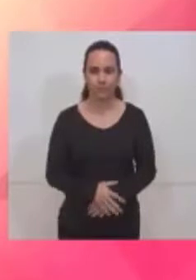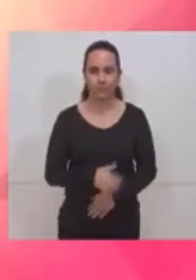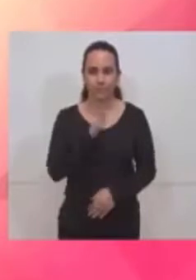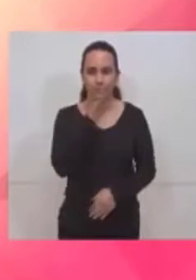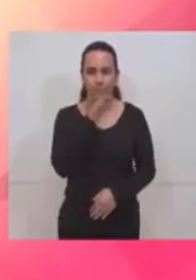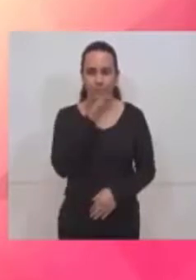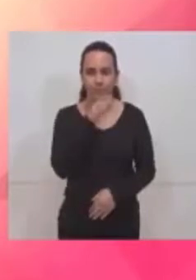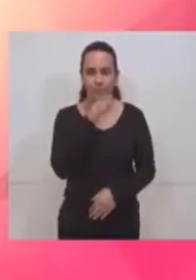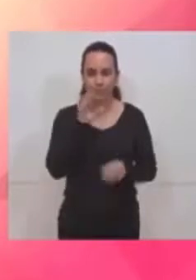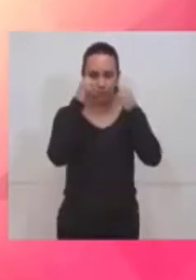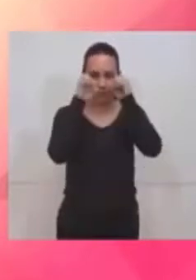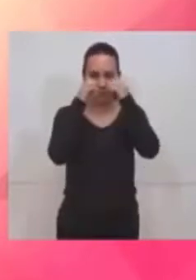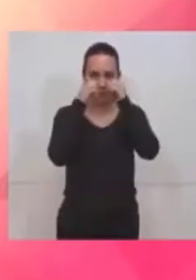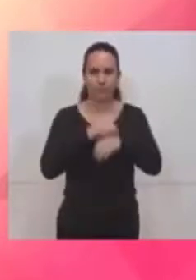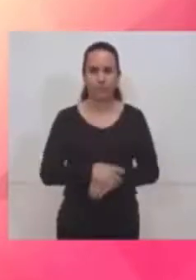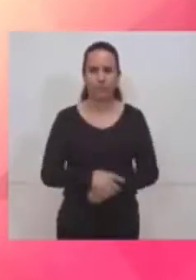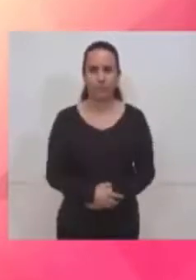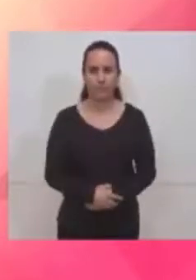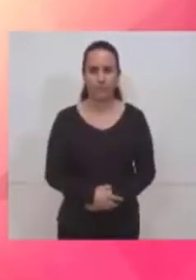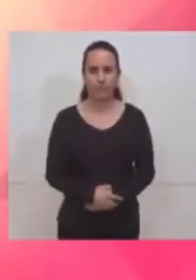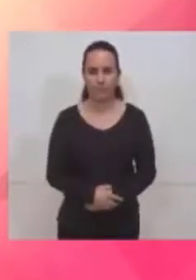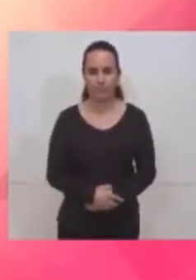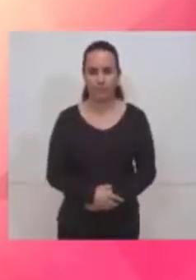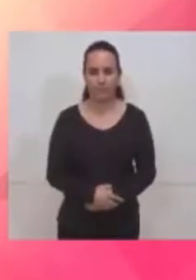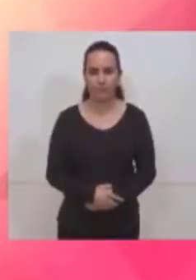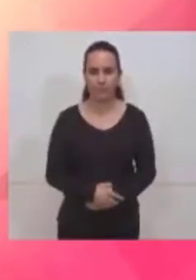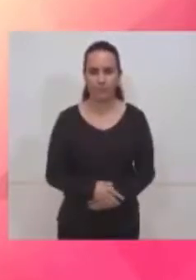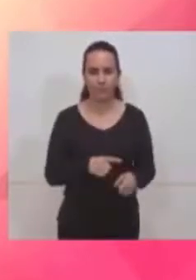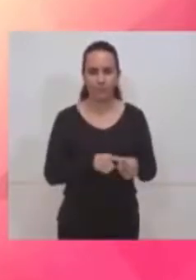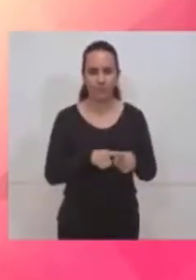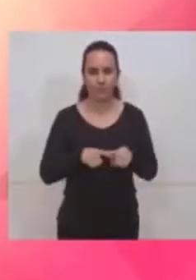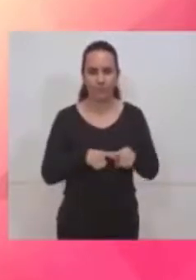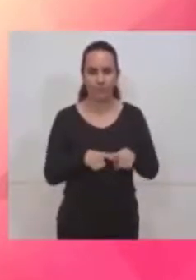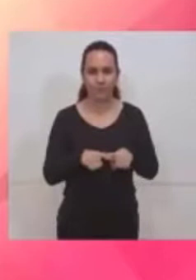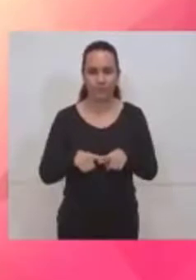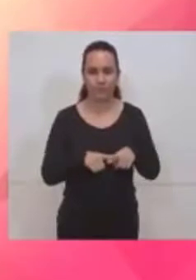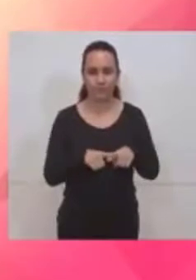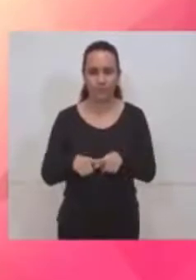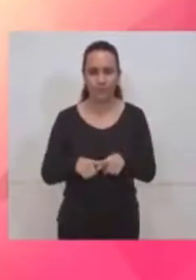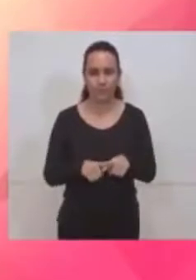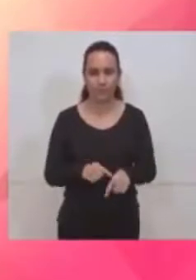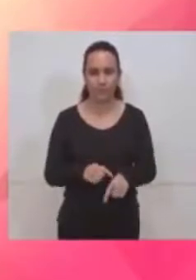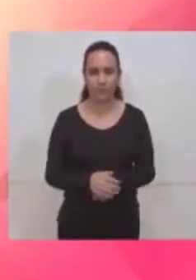y os compartiremos por aquí el código PIN del juego.